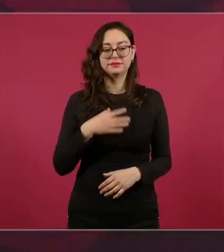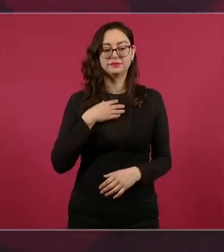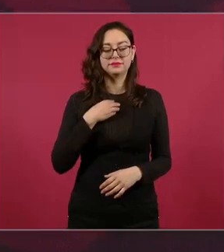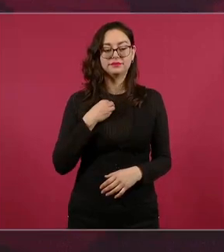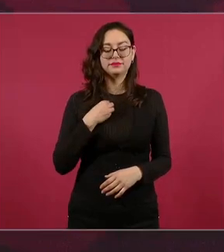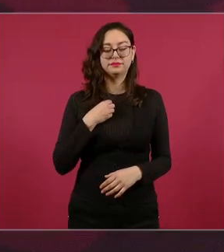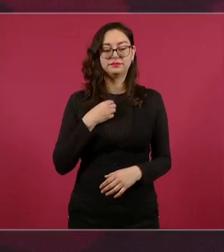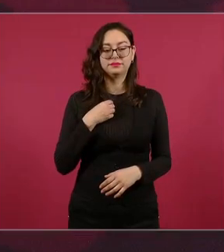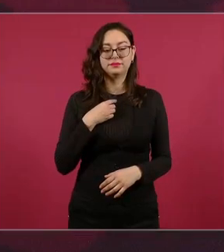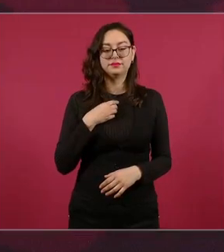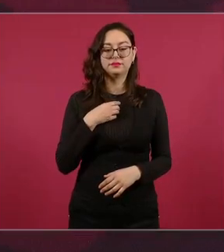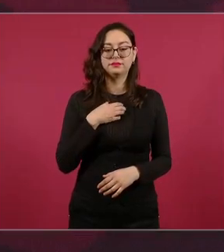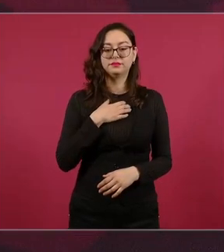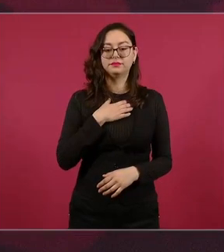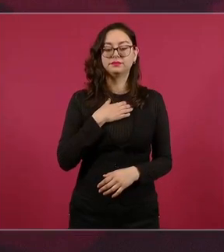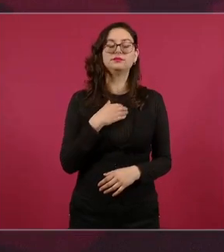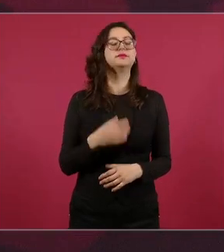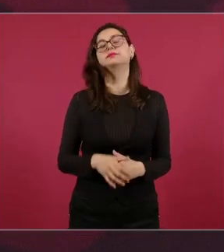Entonces,